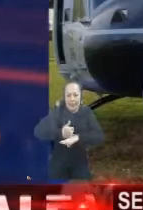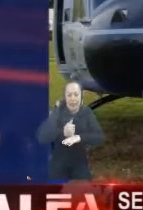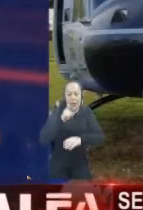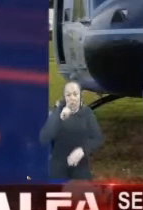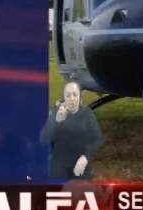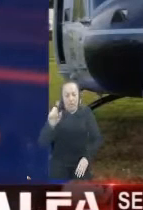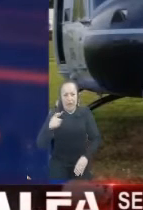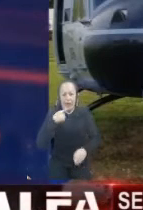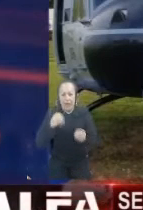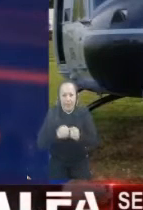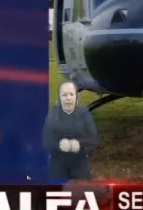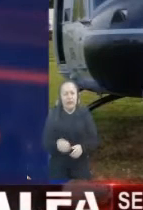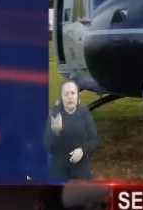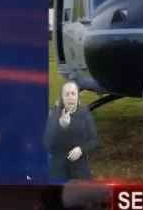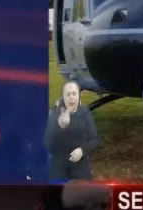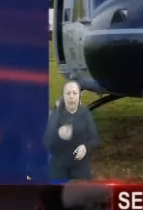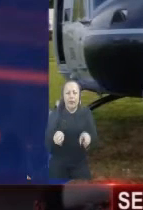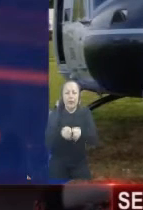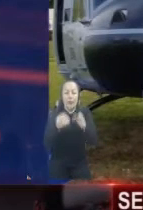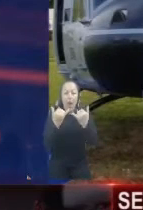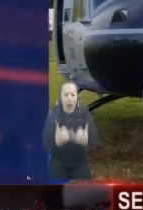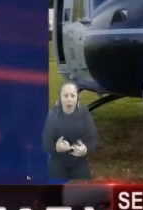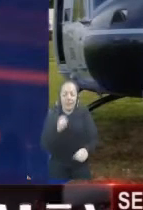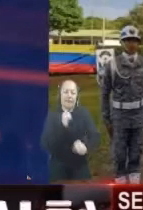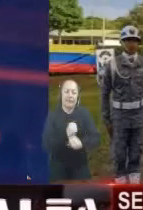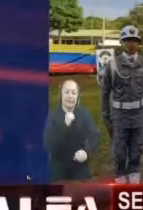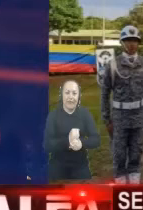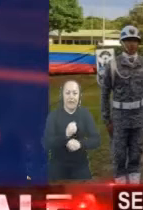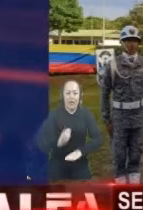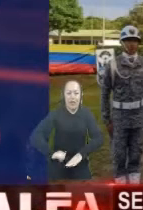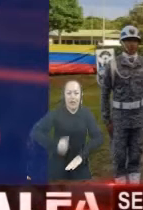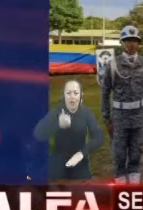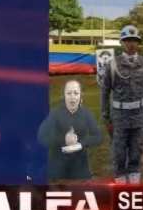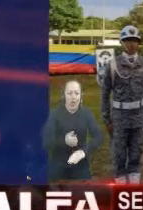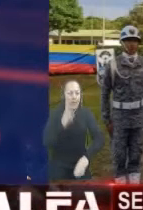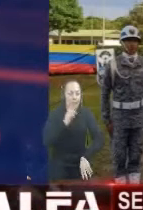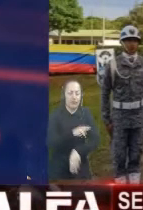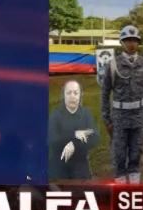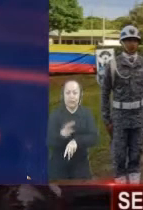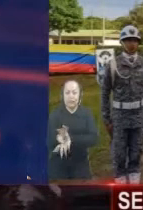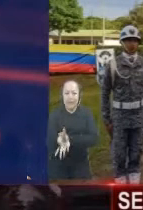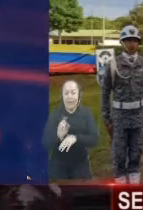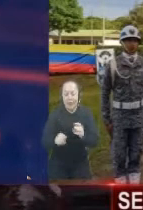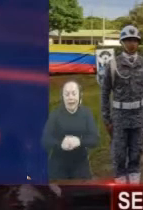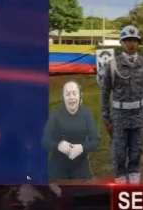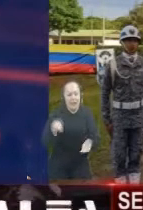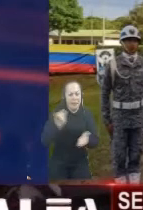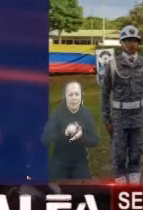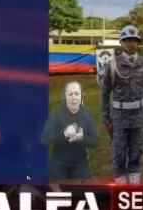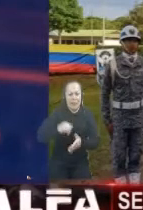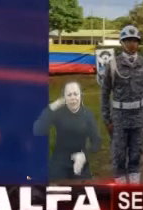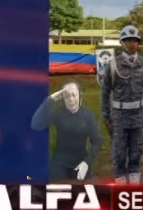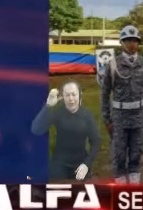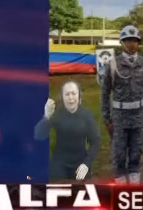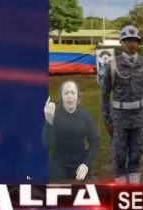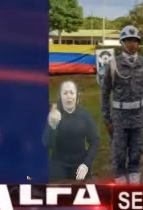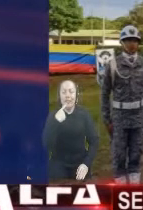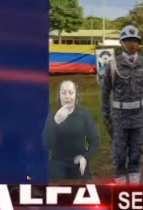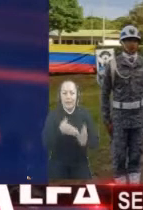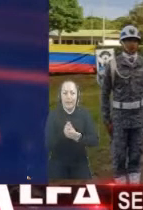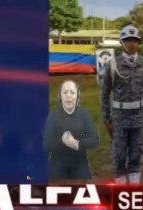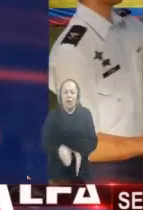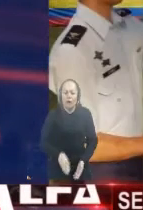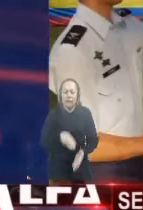Gómez Antolines, quien actualmente se desempeña como jefe de inspectores del CACON 1. De esta manera, el CACON 1, con el